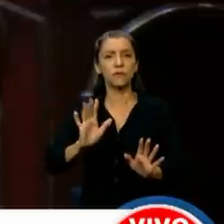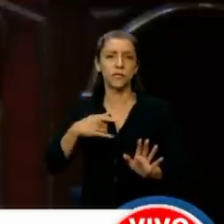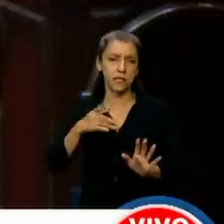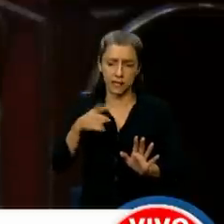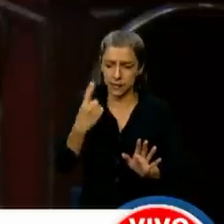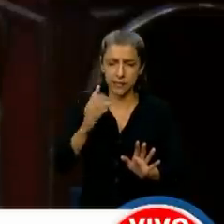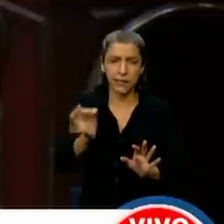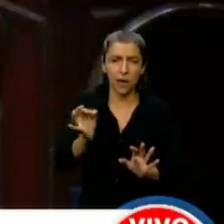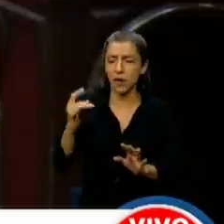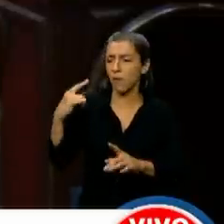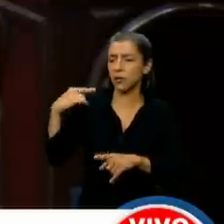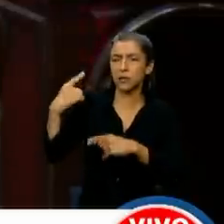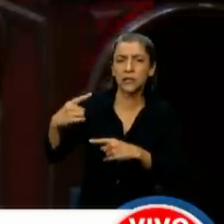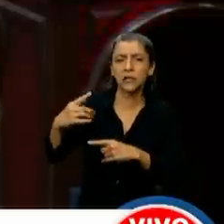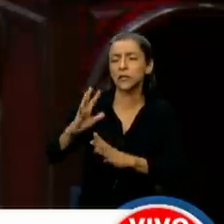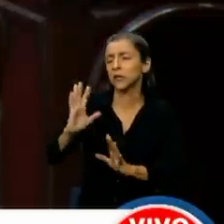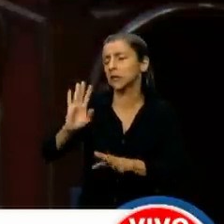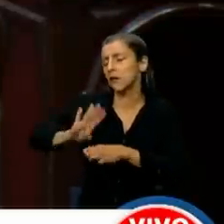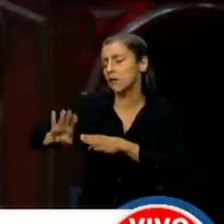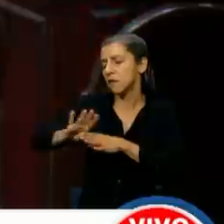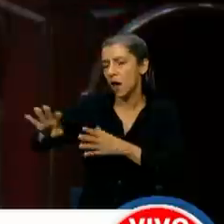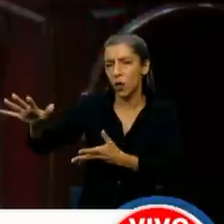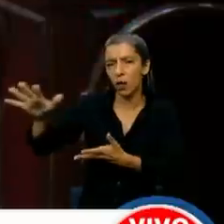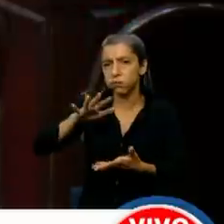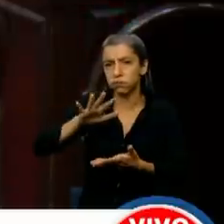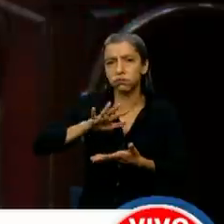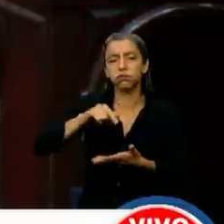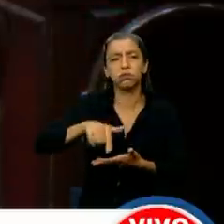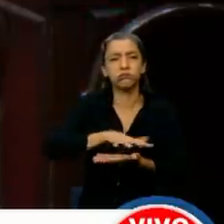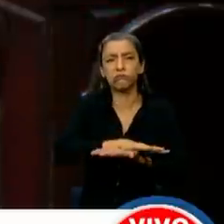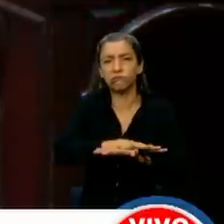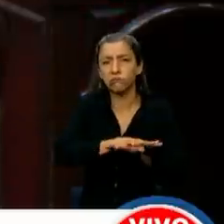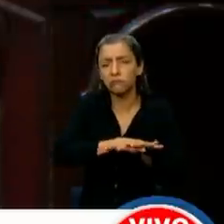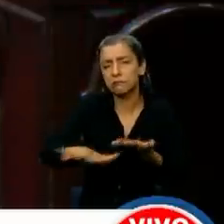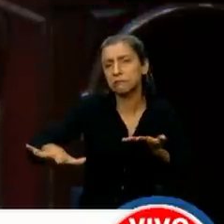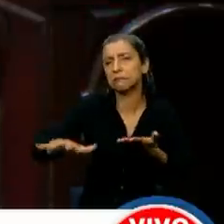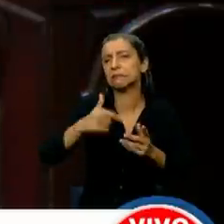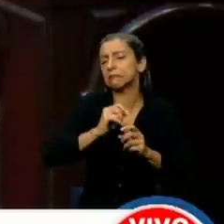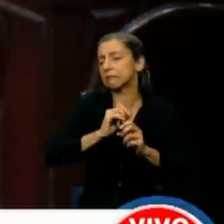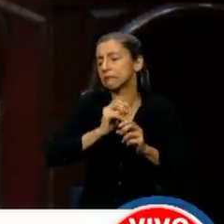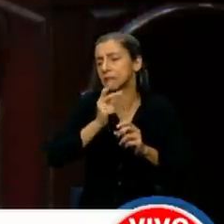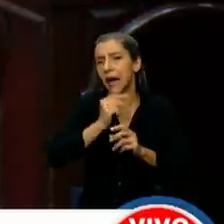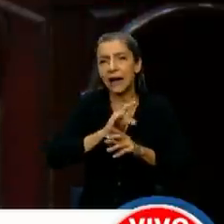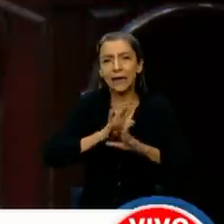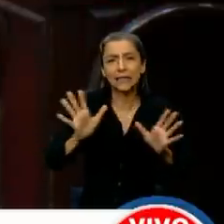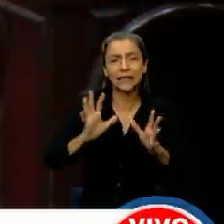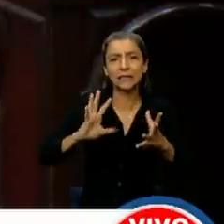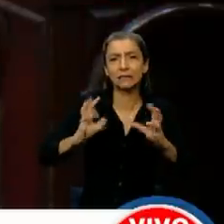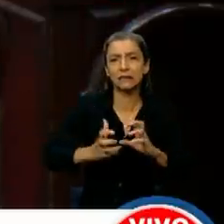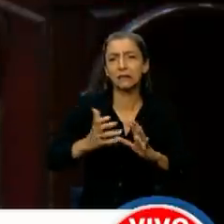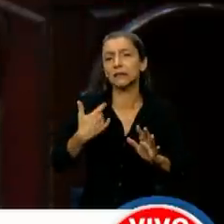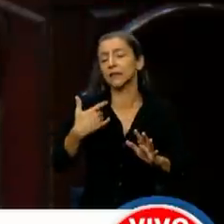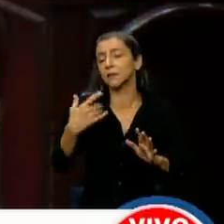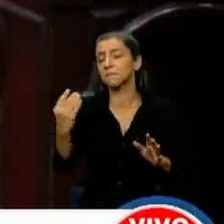brutalmente endeudado y vaciado de voluntad nacional a la salida de la otra pandemia la pandemia liberal